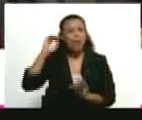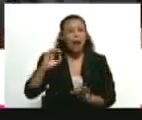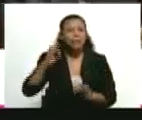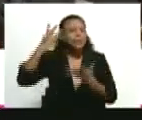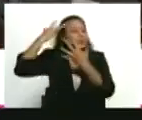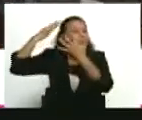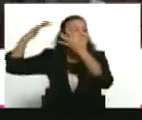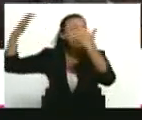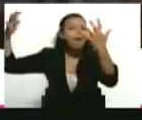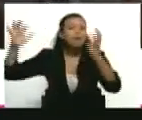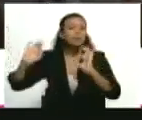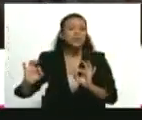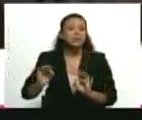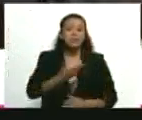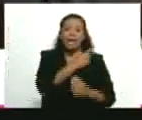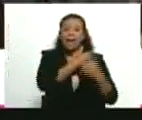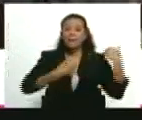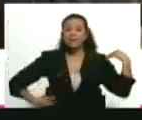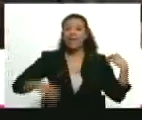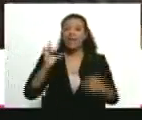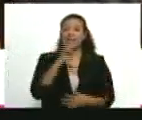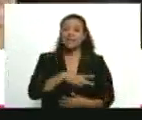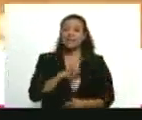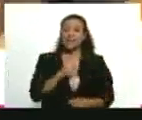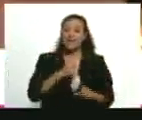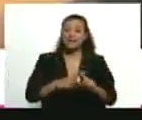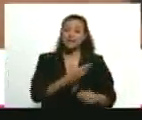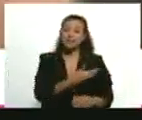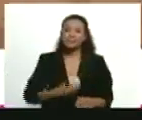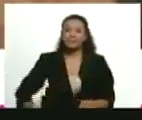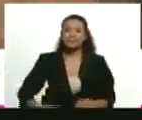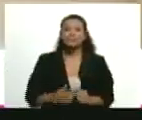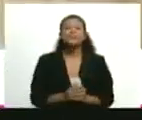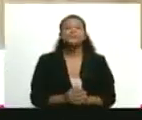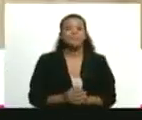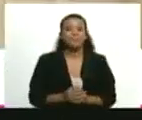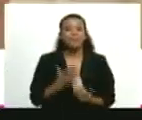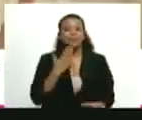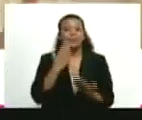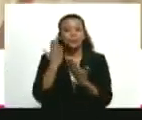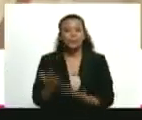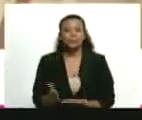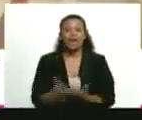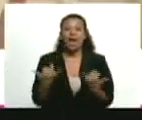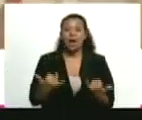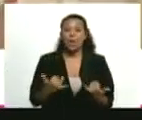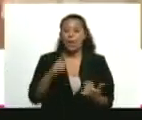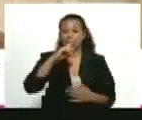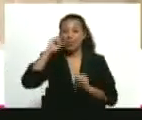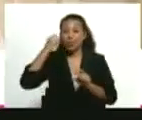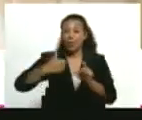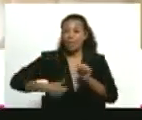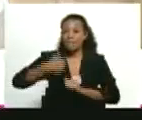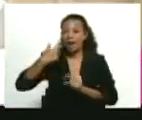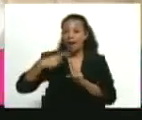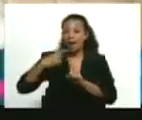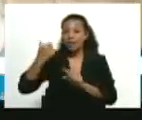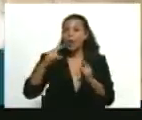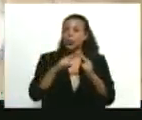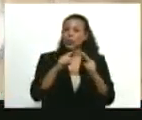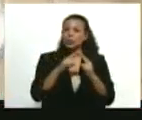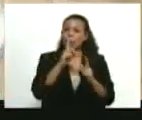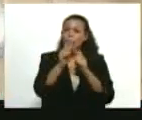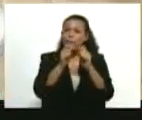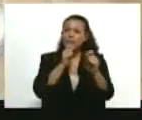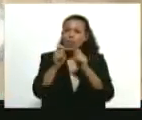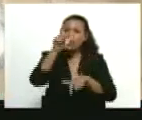sobre todo en la revolución bolivariana. Muchísimas gracias a Pablo Sepúlveda. Y el programa Maduro Más también tuvo la oportunidad de conocer la opinión